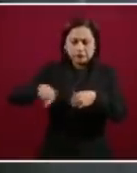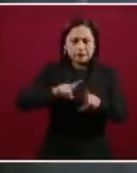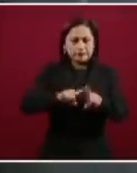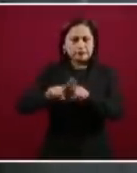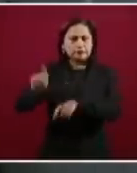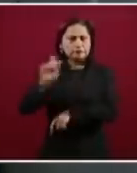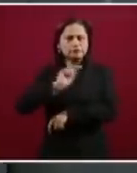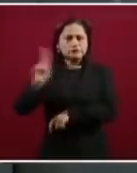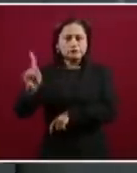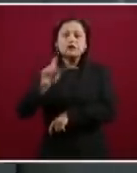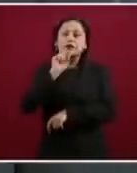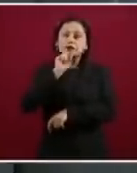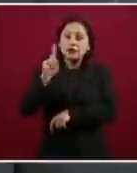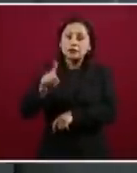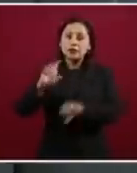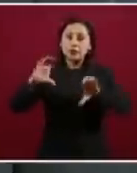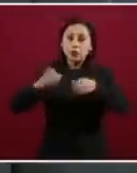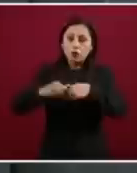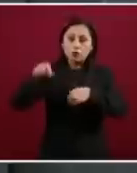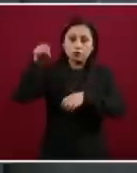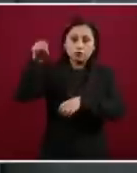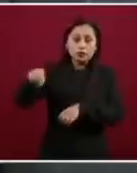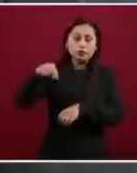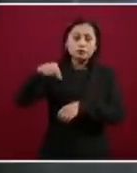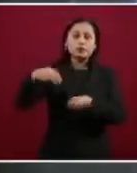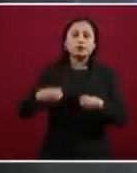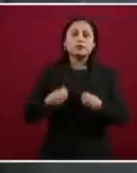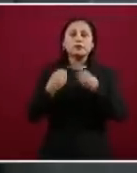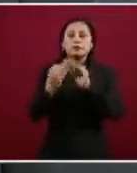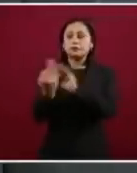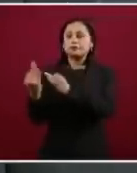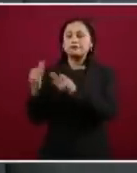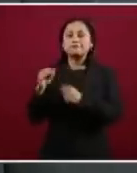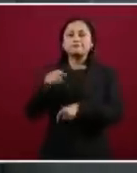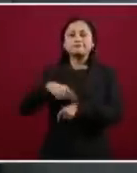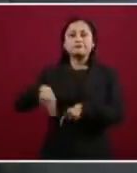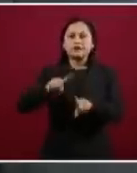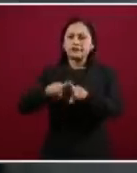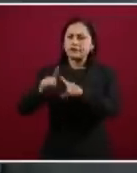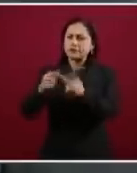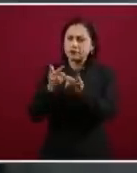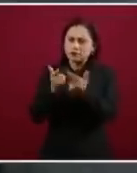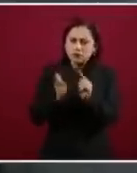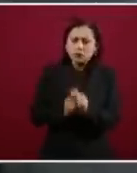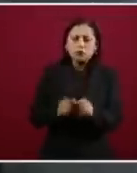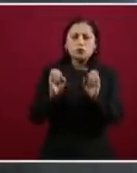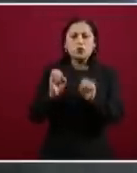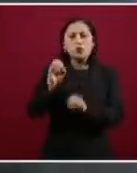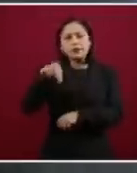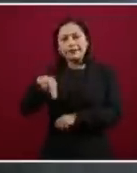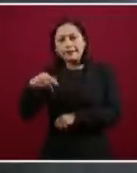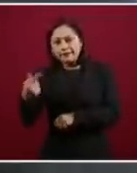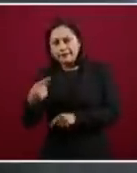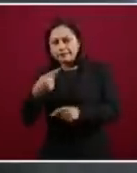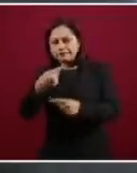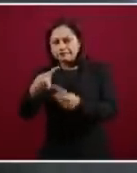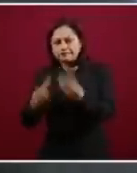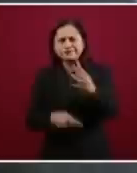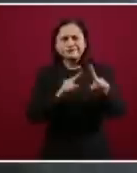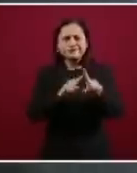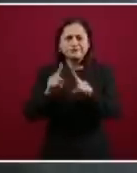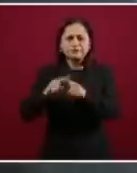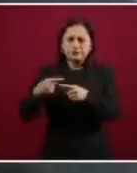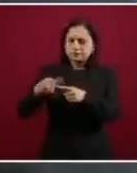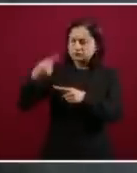comunidades fundamentalmente, con grupos de toda índole, con ONGs, a lo largo de todo este